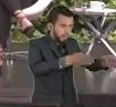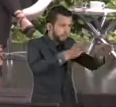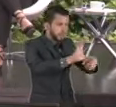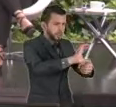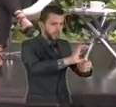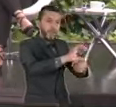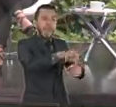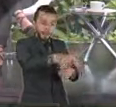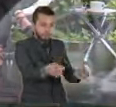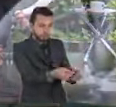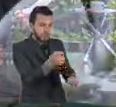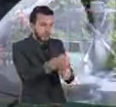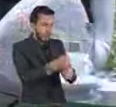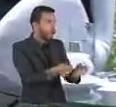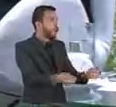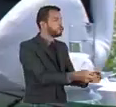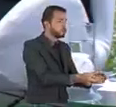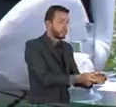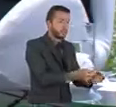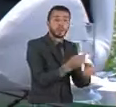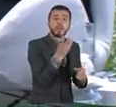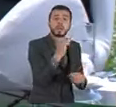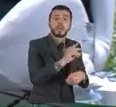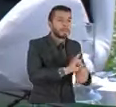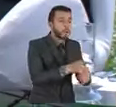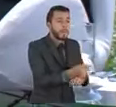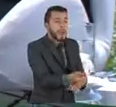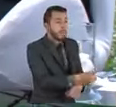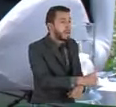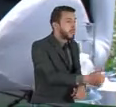ciudad en centralidades de 30 minutos, no de 2 horas.